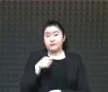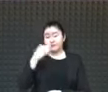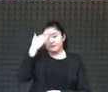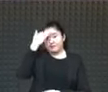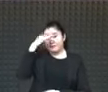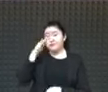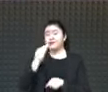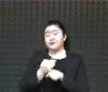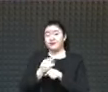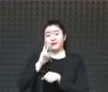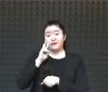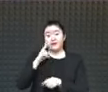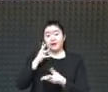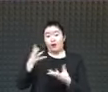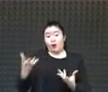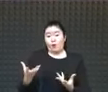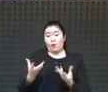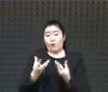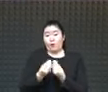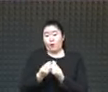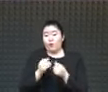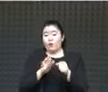ver, tenemos un total